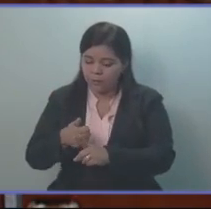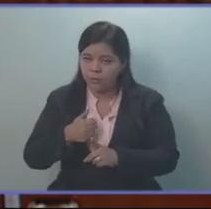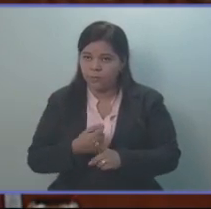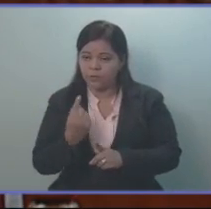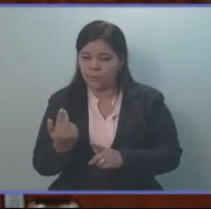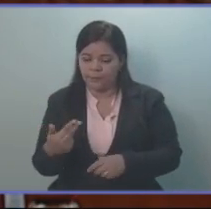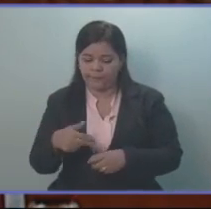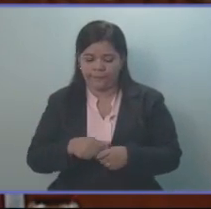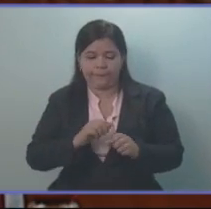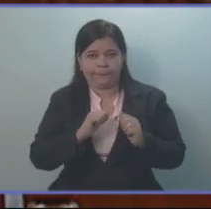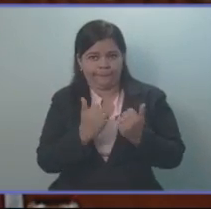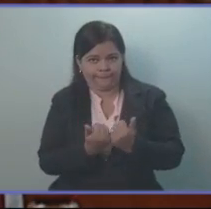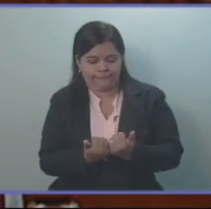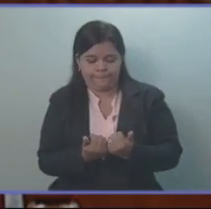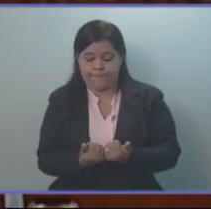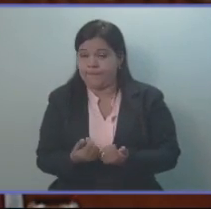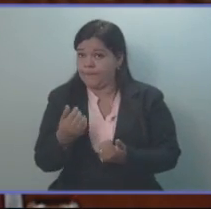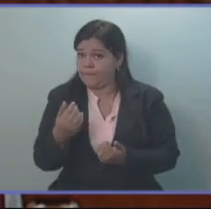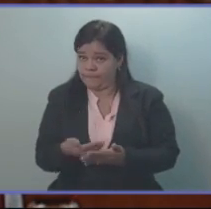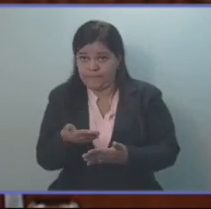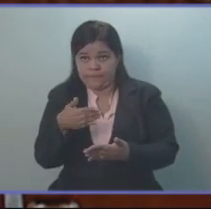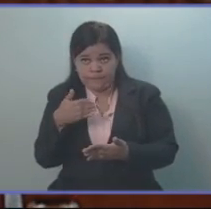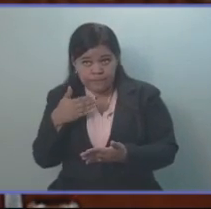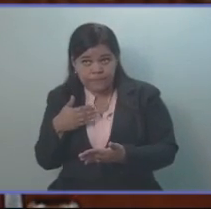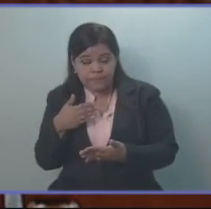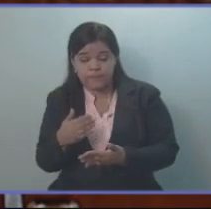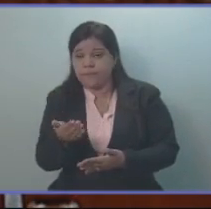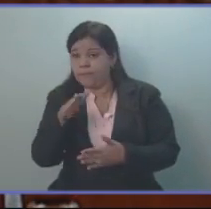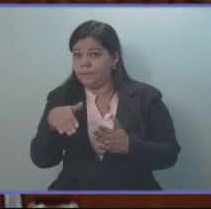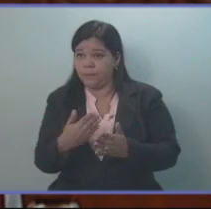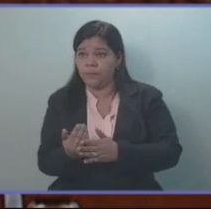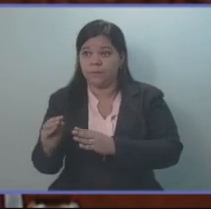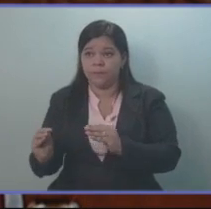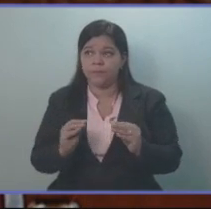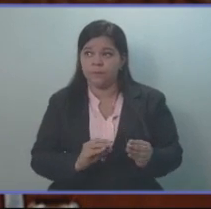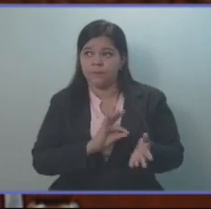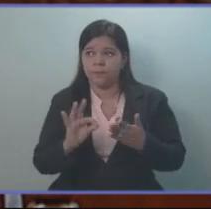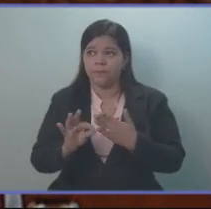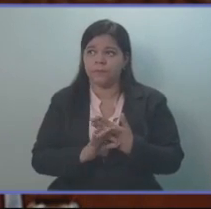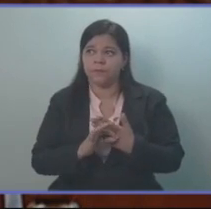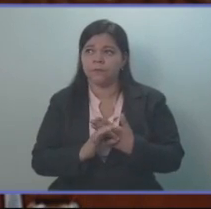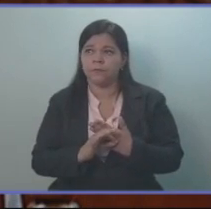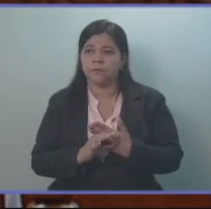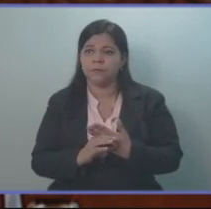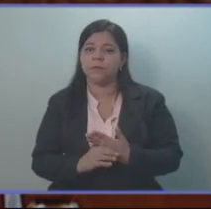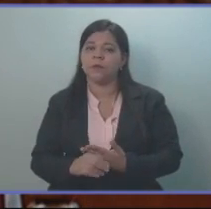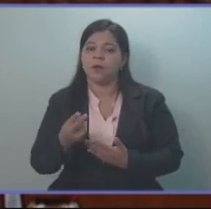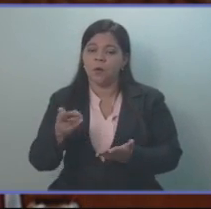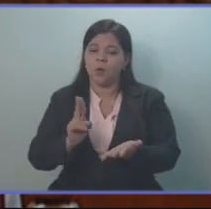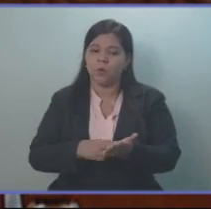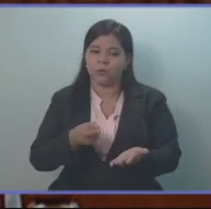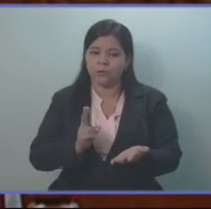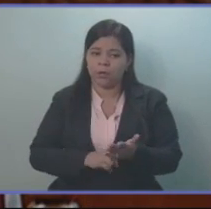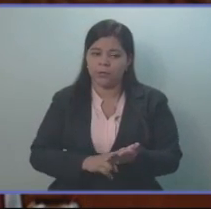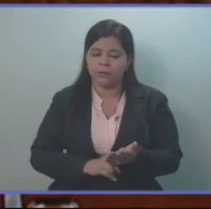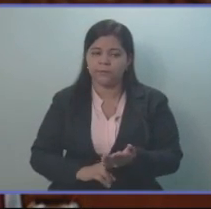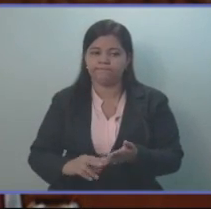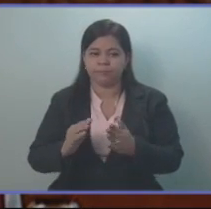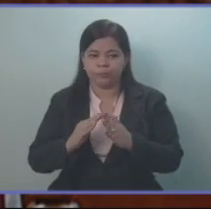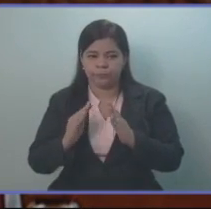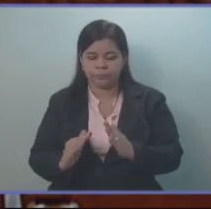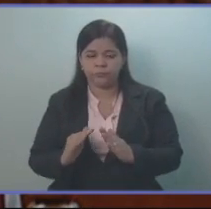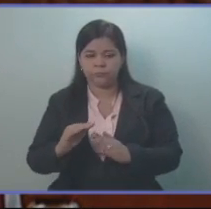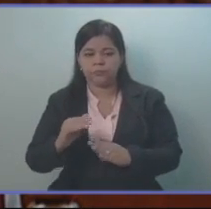asociados adjudicatarios y con carácter previo a la asignación de las respectivas viviendas un contrato de habitación de